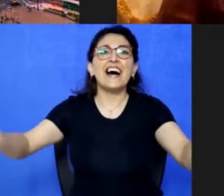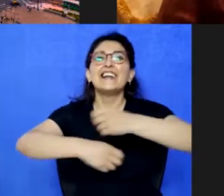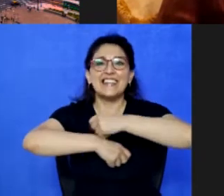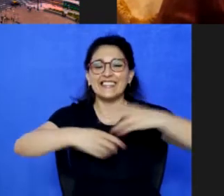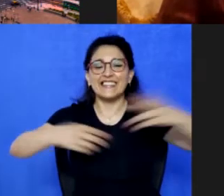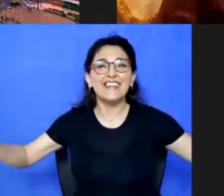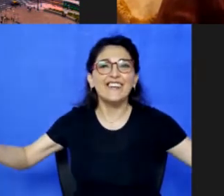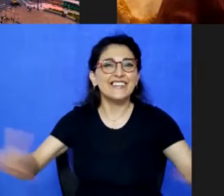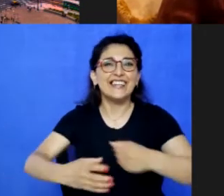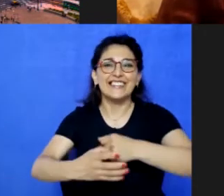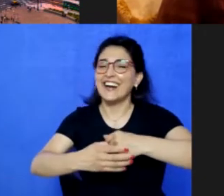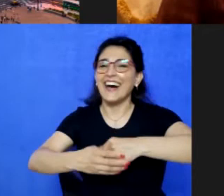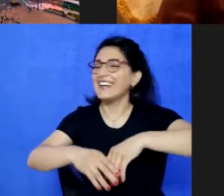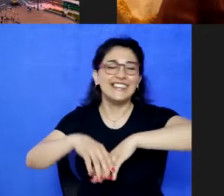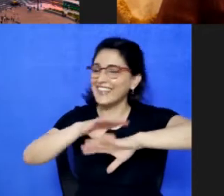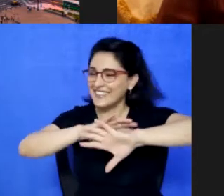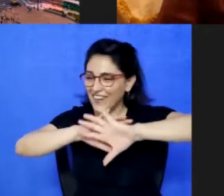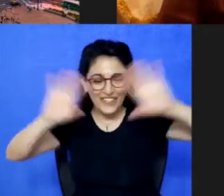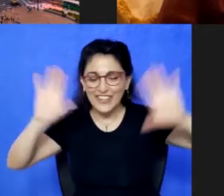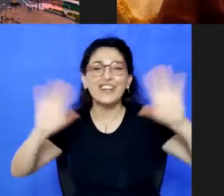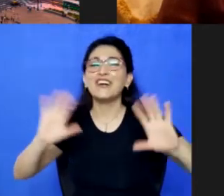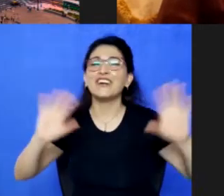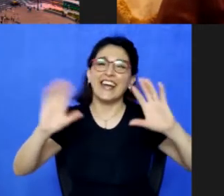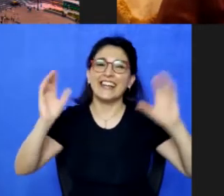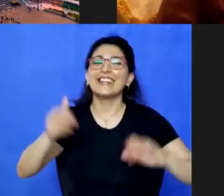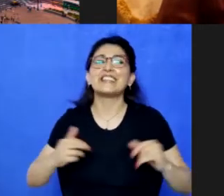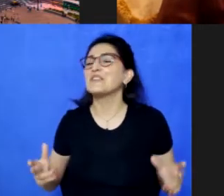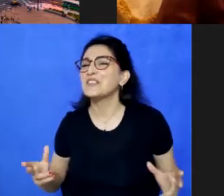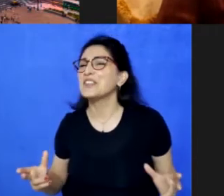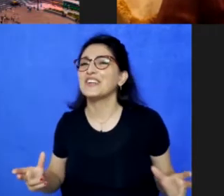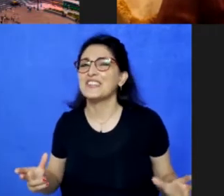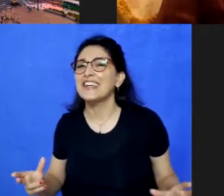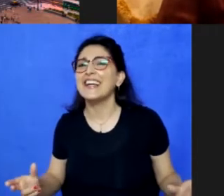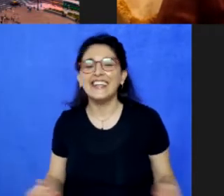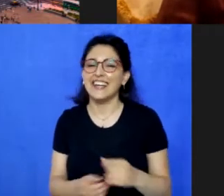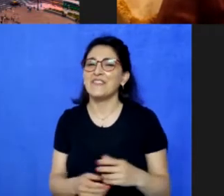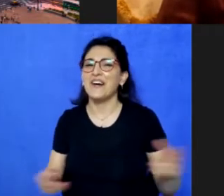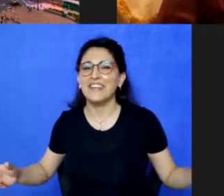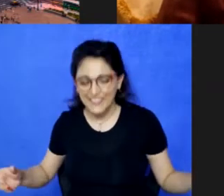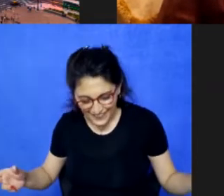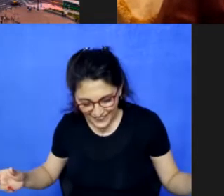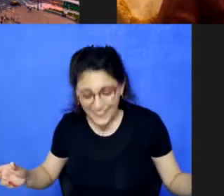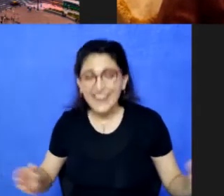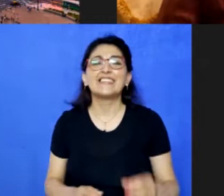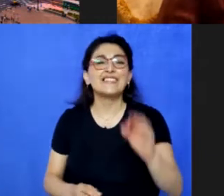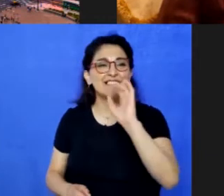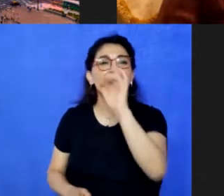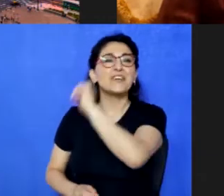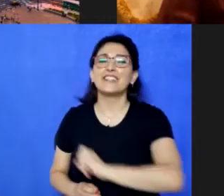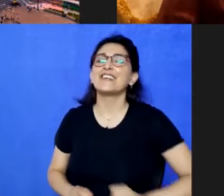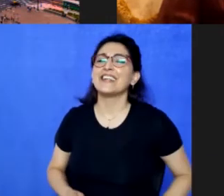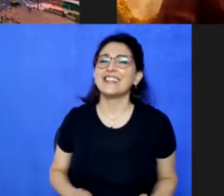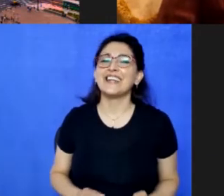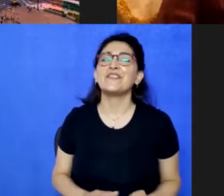había sartenes rotas y estaba como loco con la gente que se puso a cocinar y que quemaba todo. Entonces ya